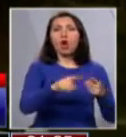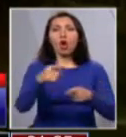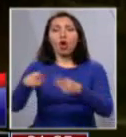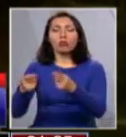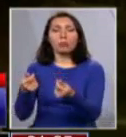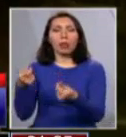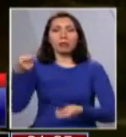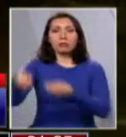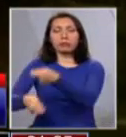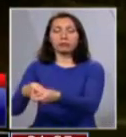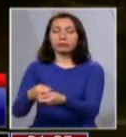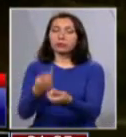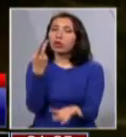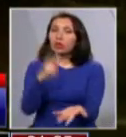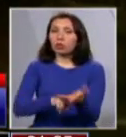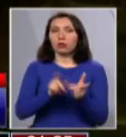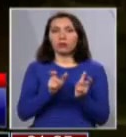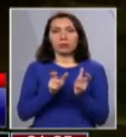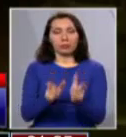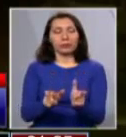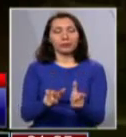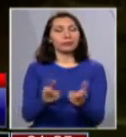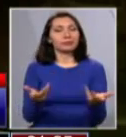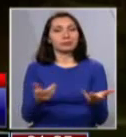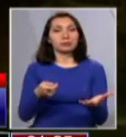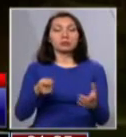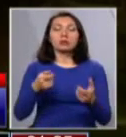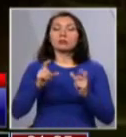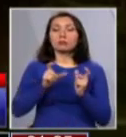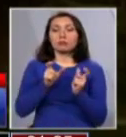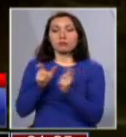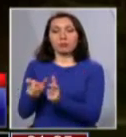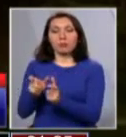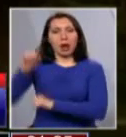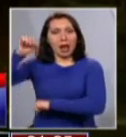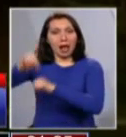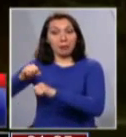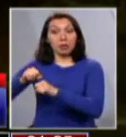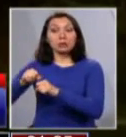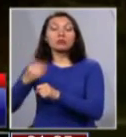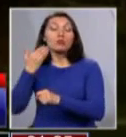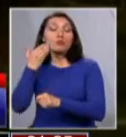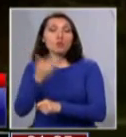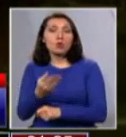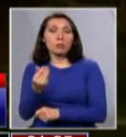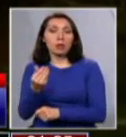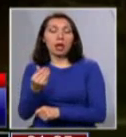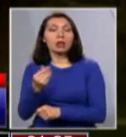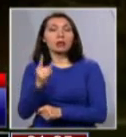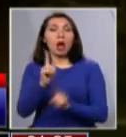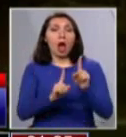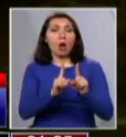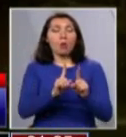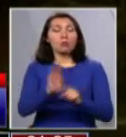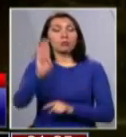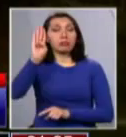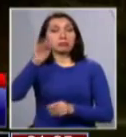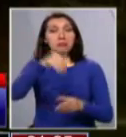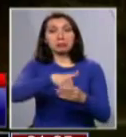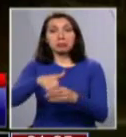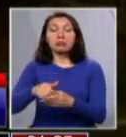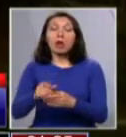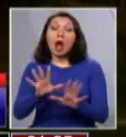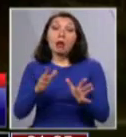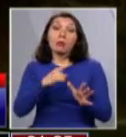así que hay una doble protección hay una protección a las empresas que le van a donar a un candidato que probablemente